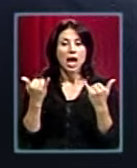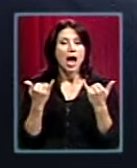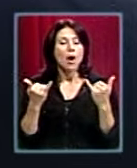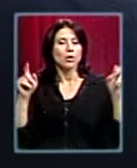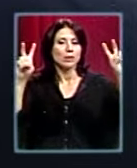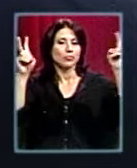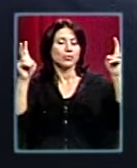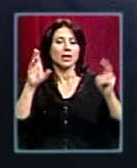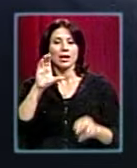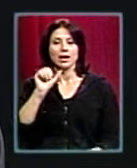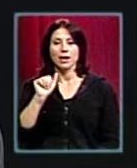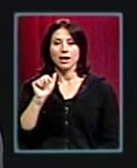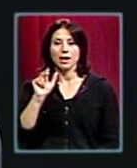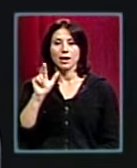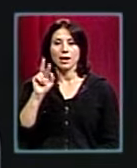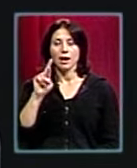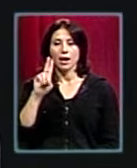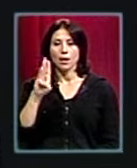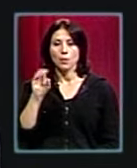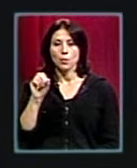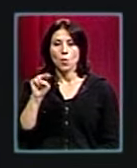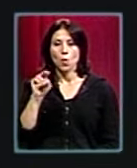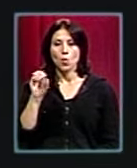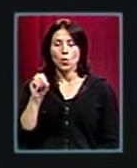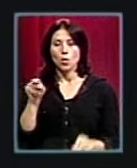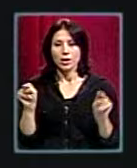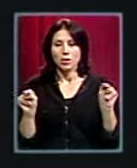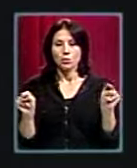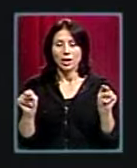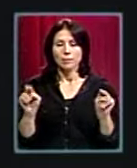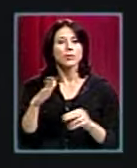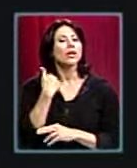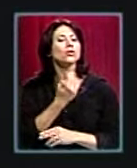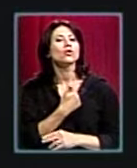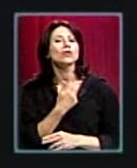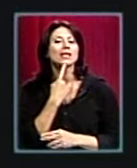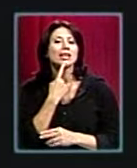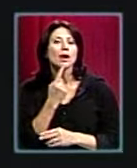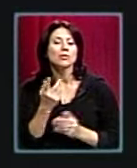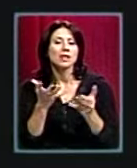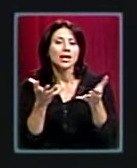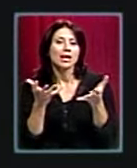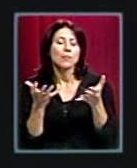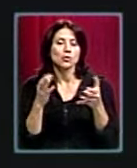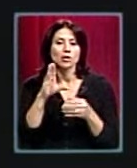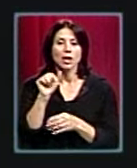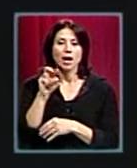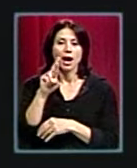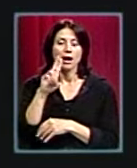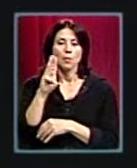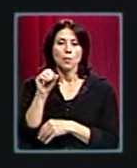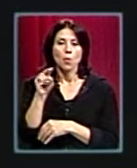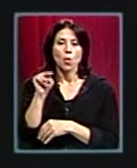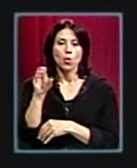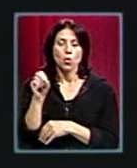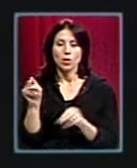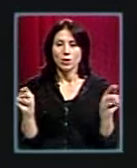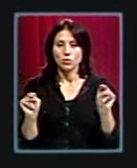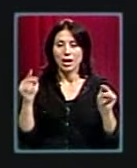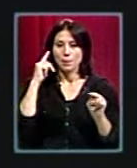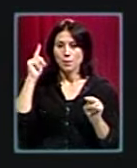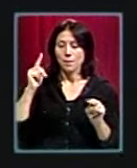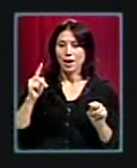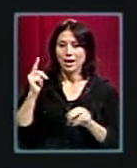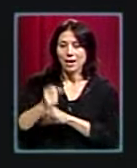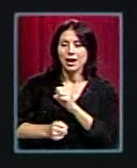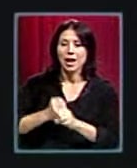neutral. El que nosotros digamos que queremos ser carbono neutral para el año 2021 tiene